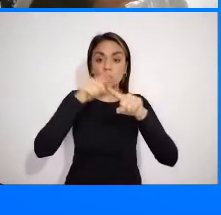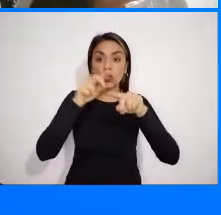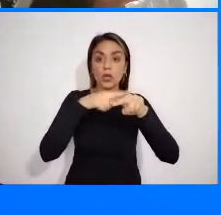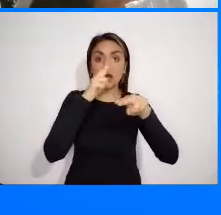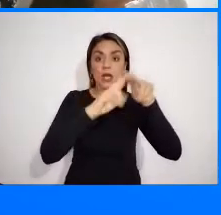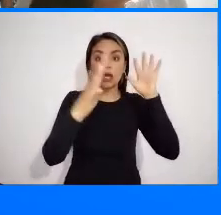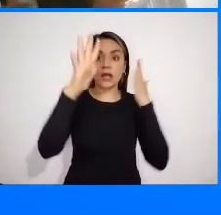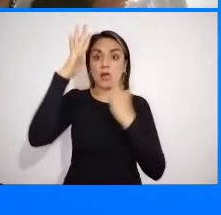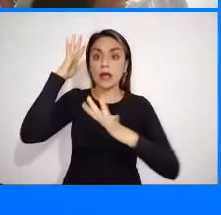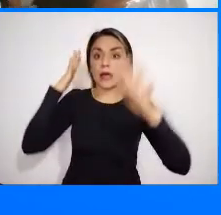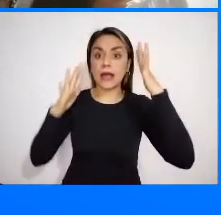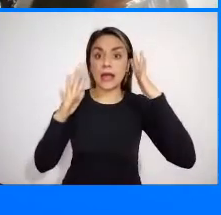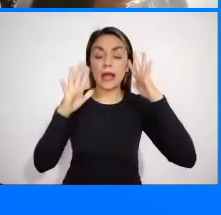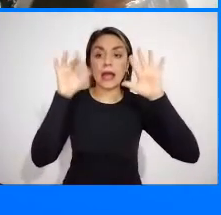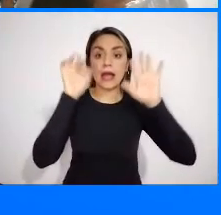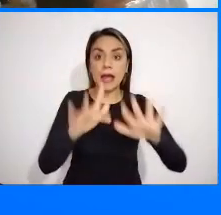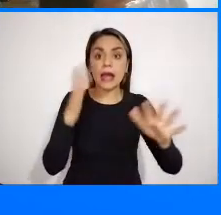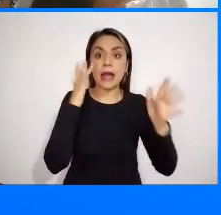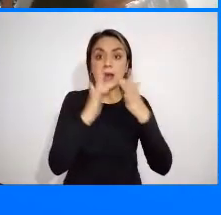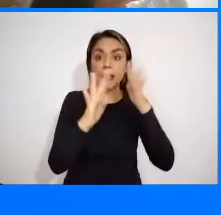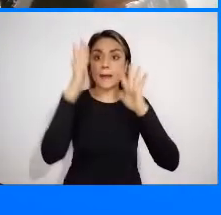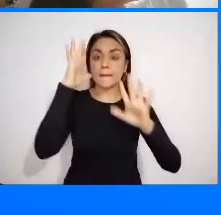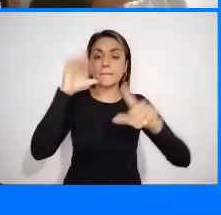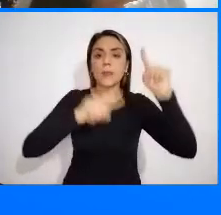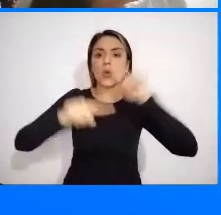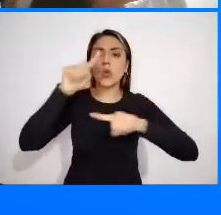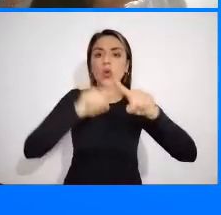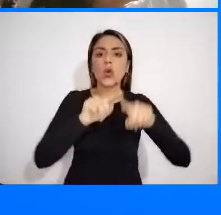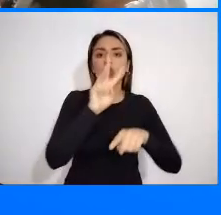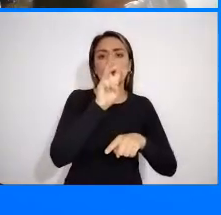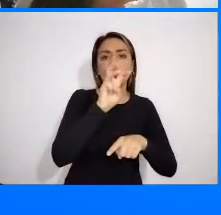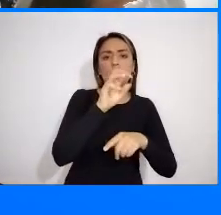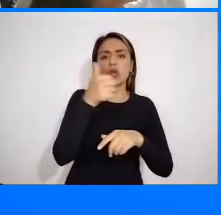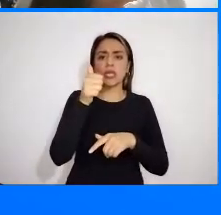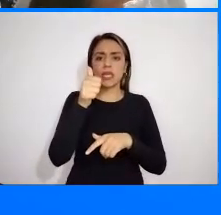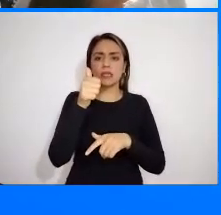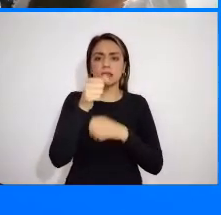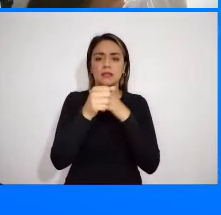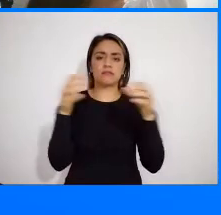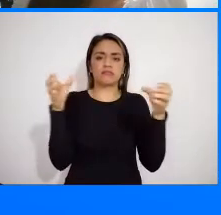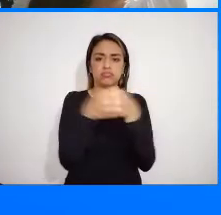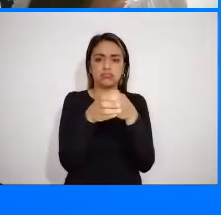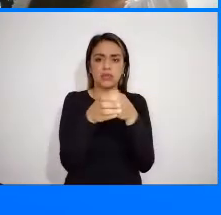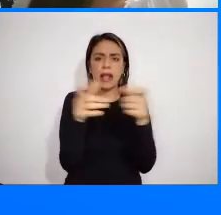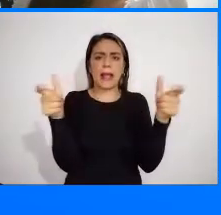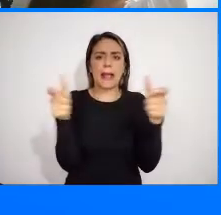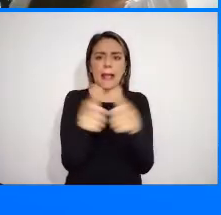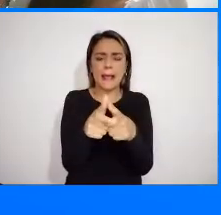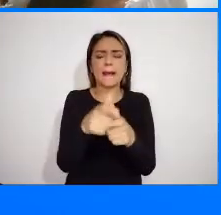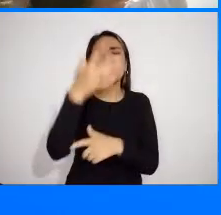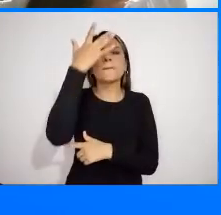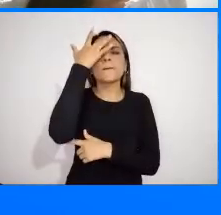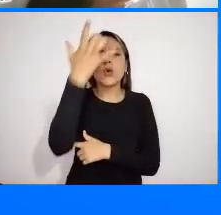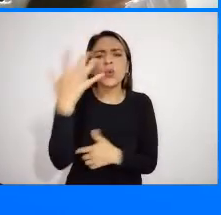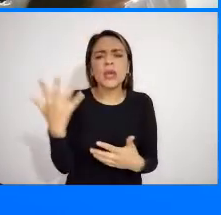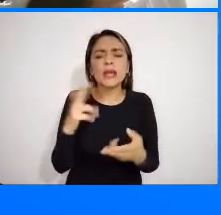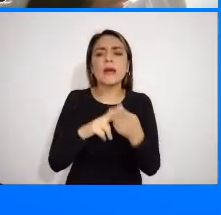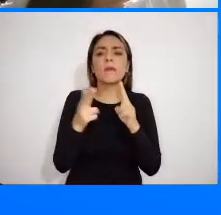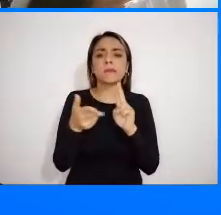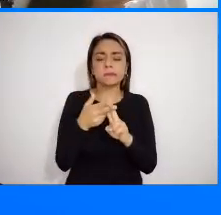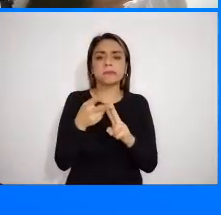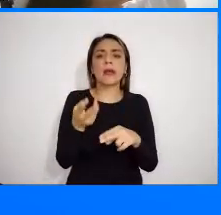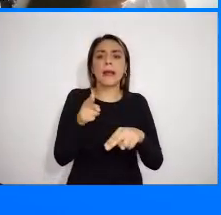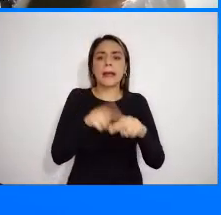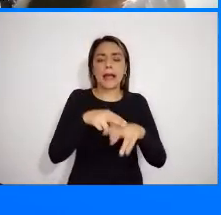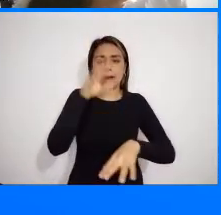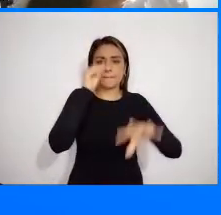para el ecoturismo son de 8 a 10 personas, son grupos pequeños. ¿Por qué? Porque tienen también la intención de